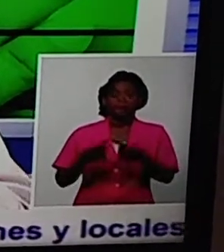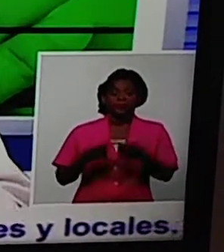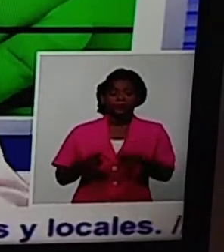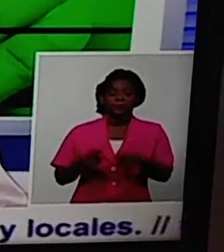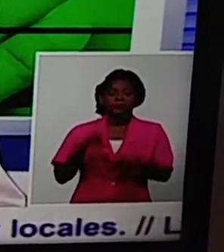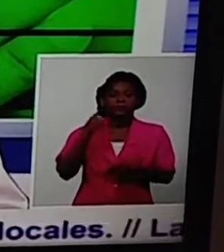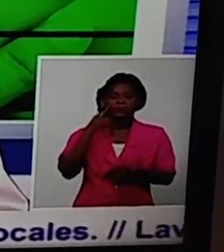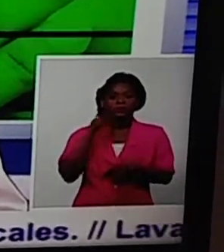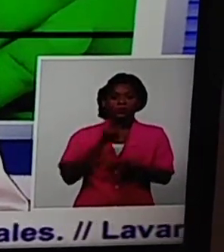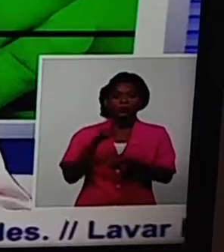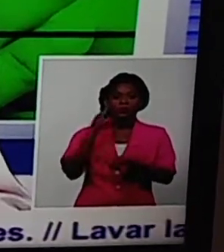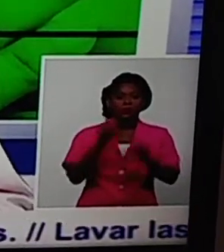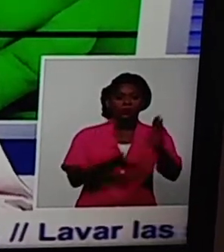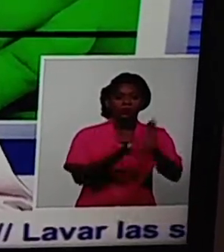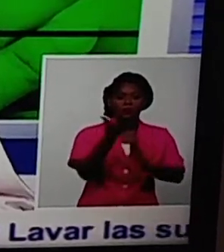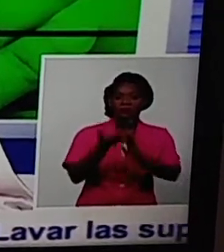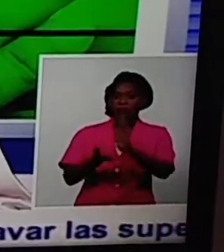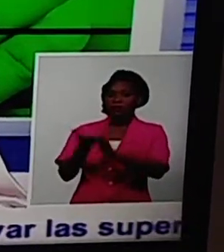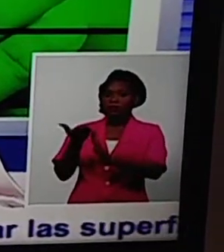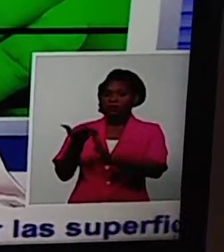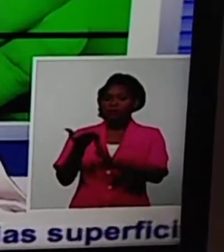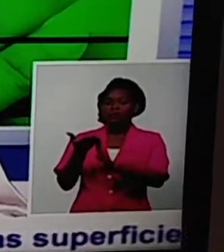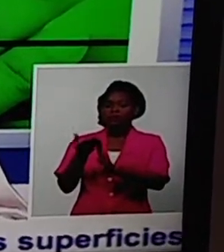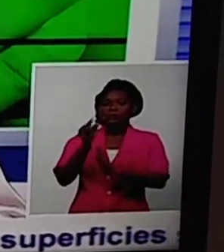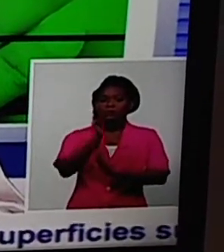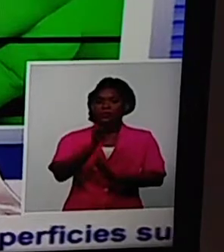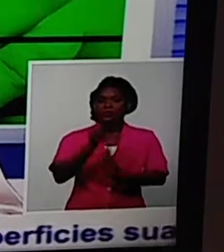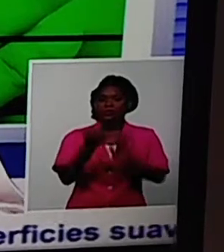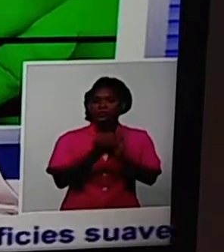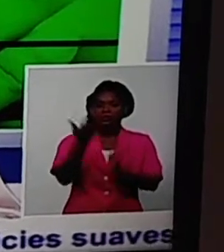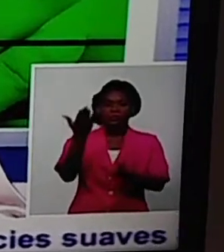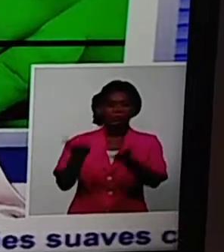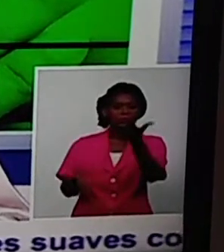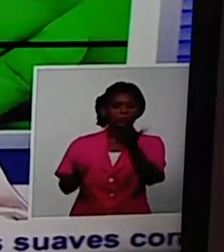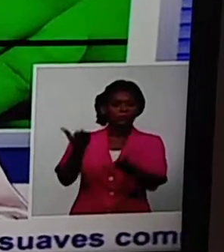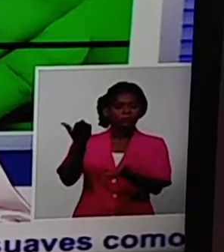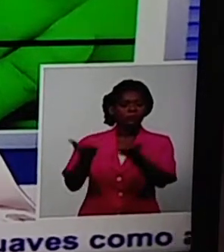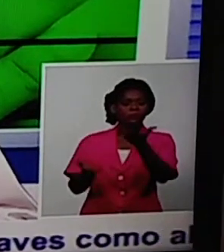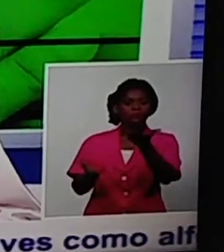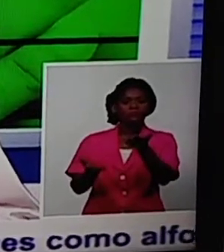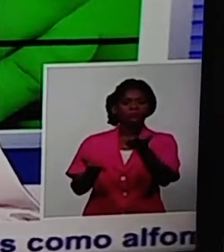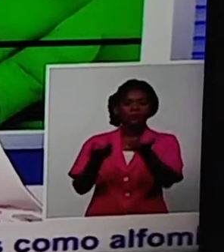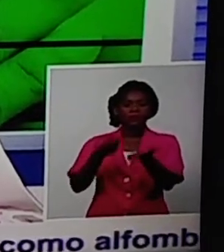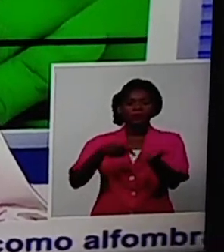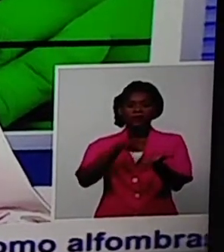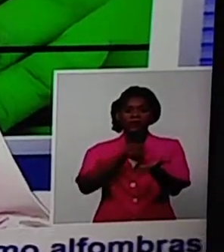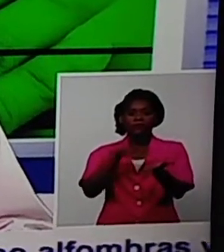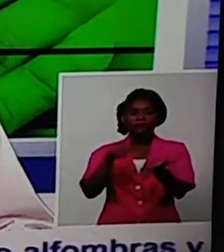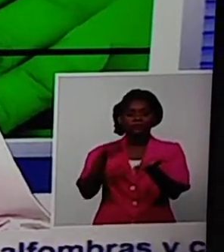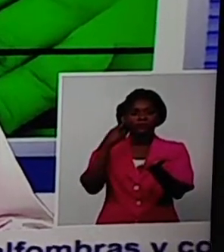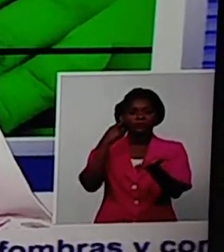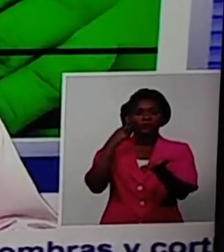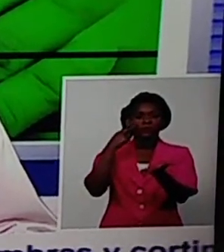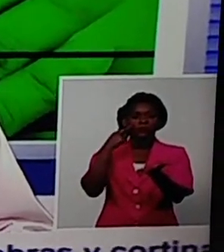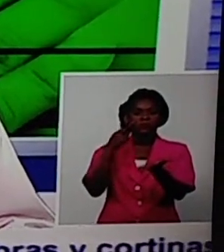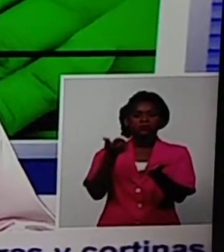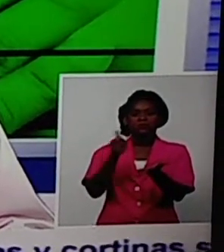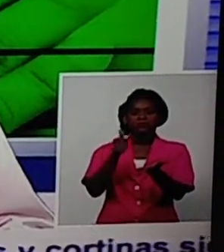altas de pacientes confirmado que en comparación con el día a día son 110